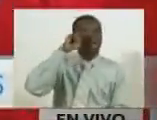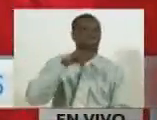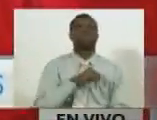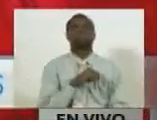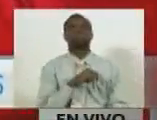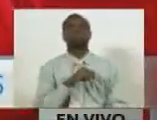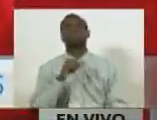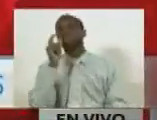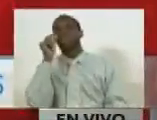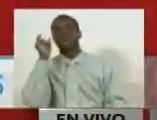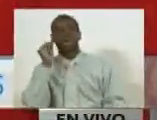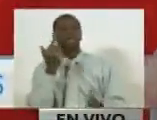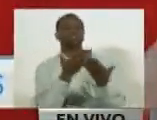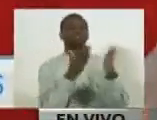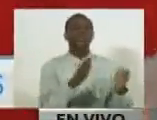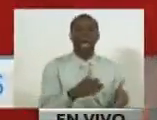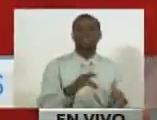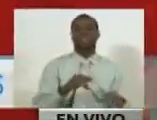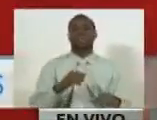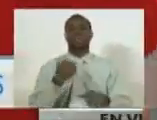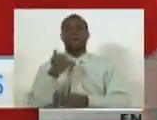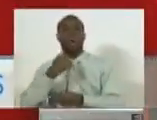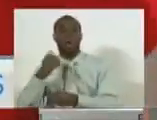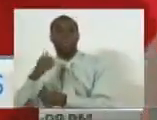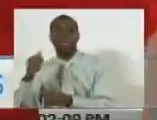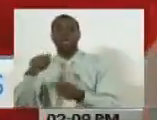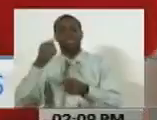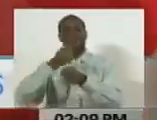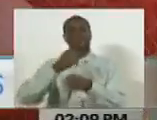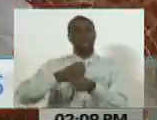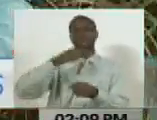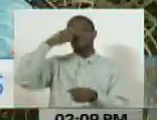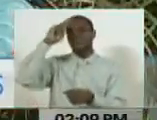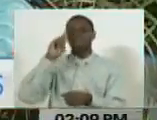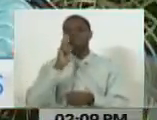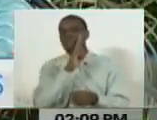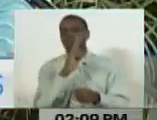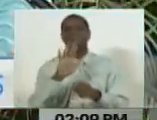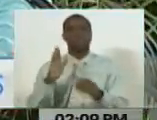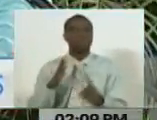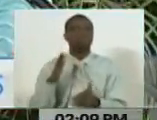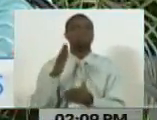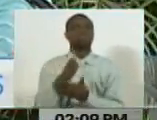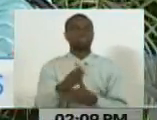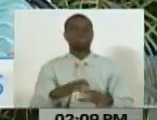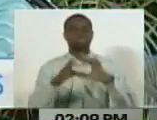maestras, estudiantes, obreros, trabajadores, padres, madres, representantes.